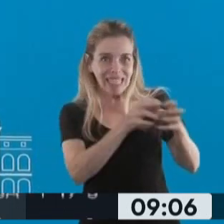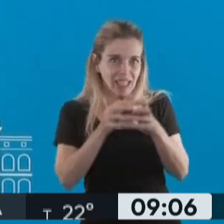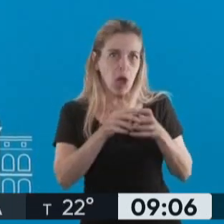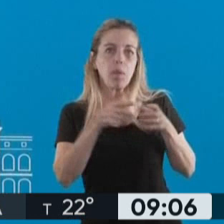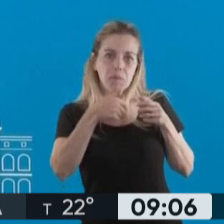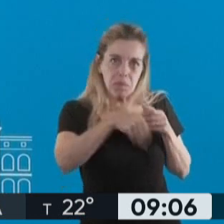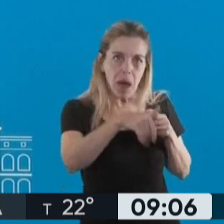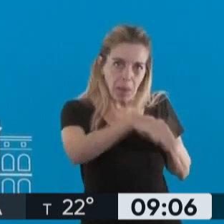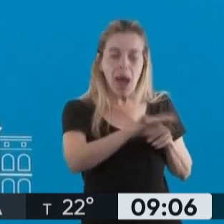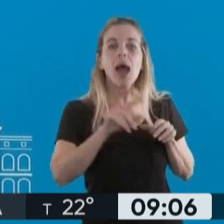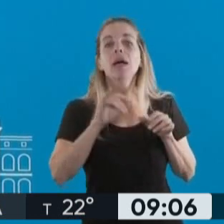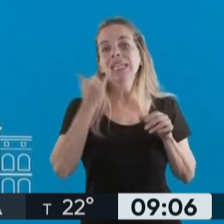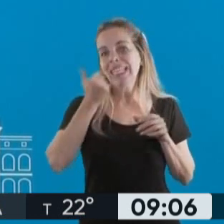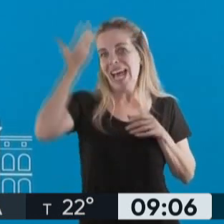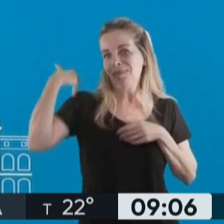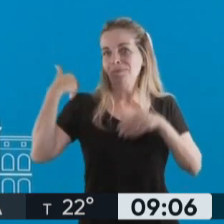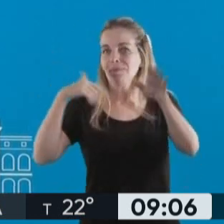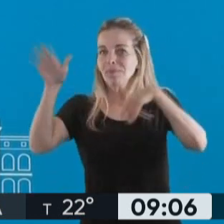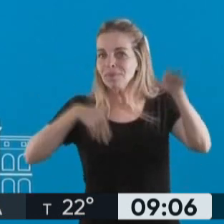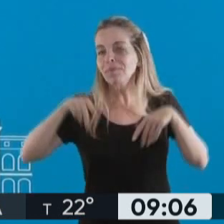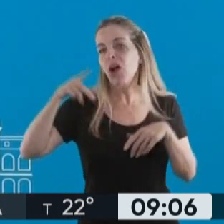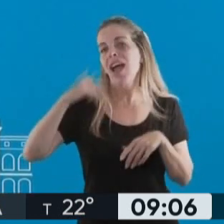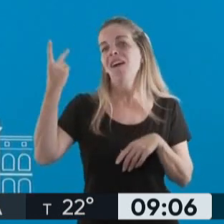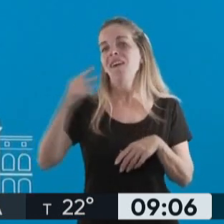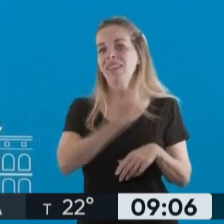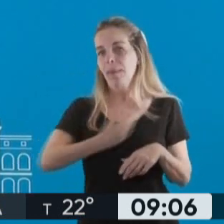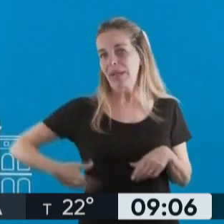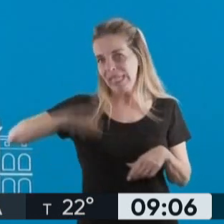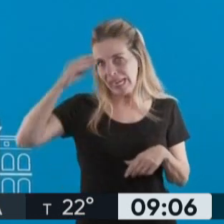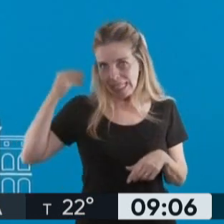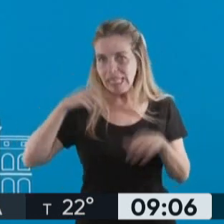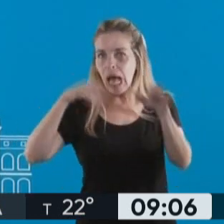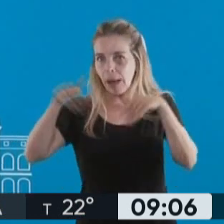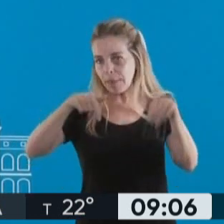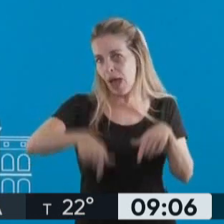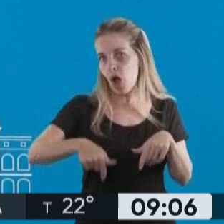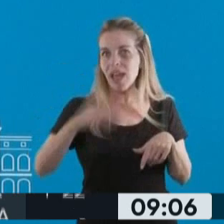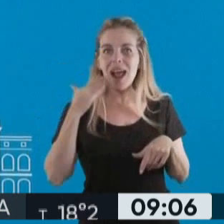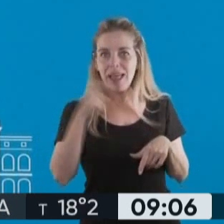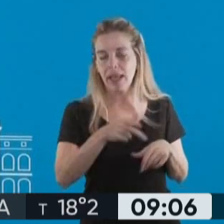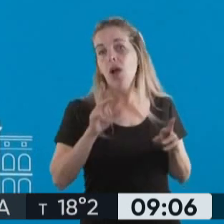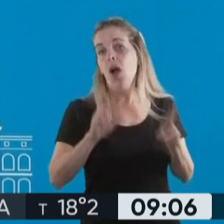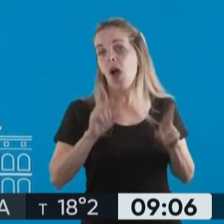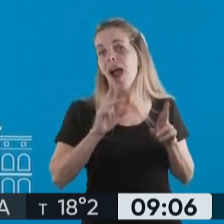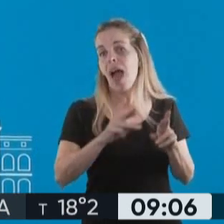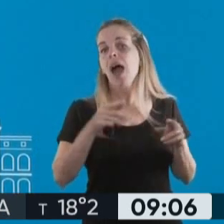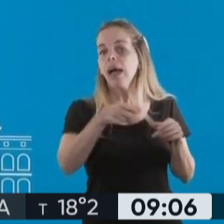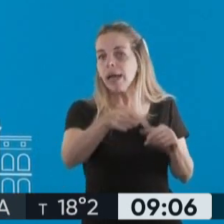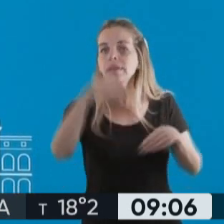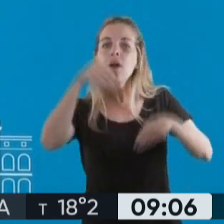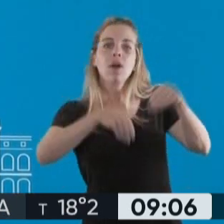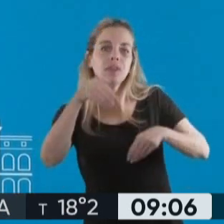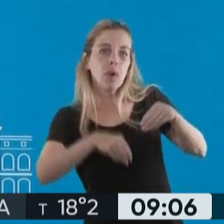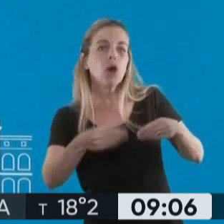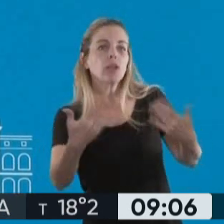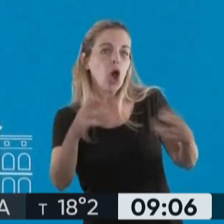el Senado convocada por la vicepresidenta y esperemos que se llegue allí a tener un buen término en cuanto a la votación, lo